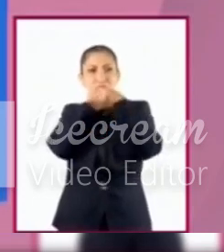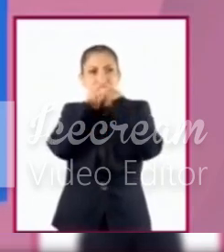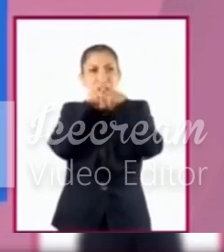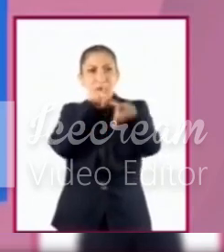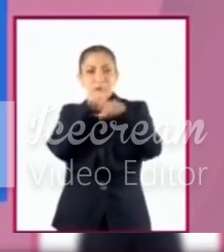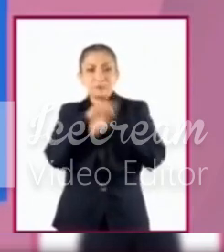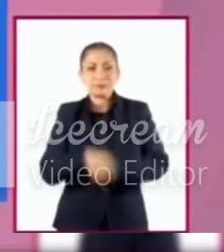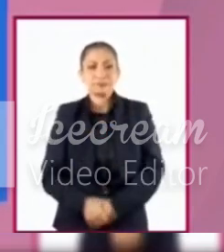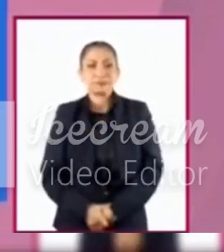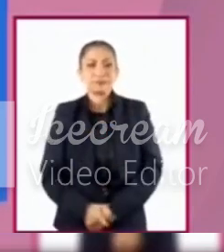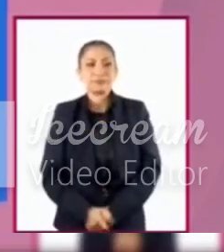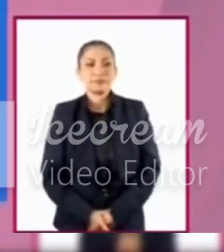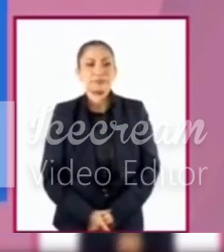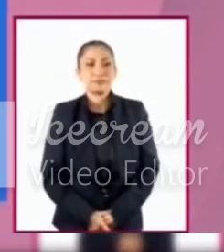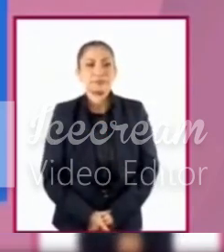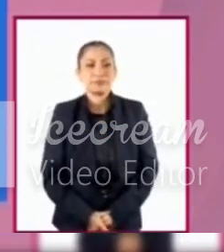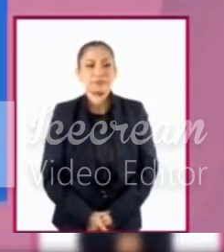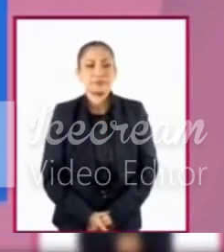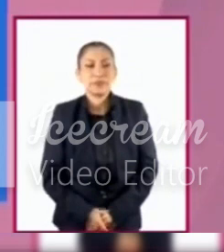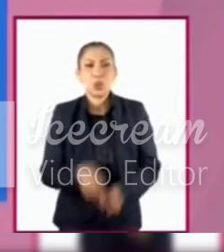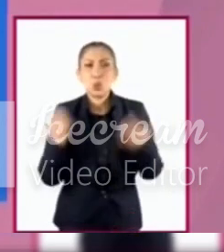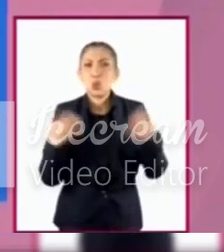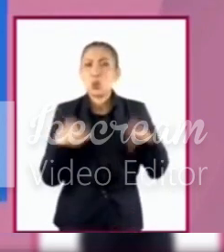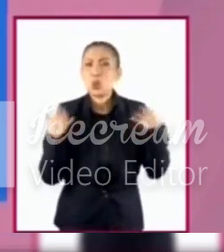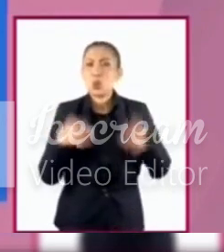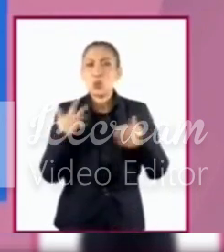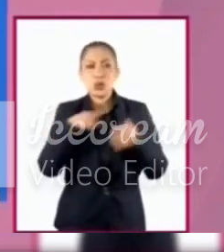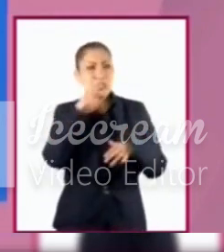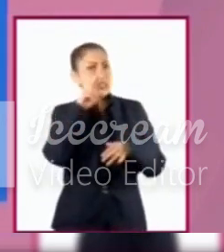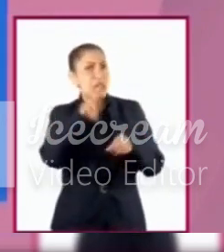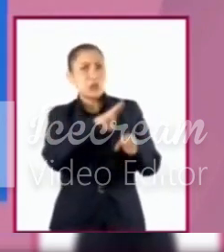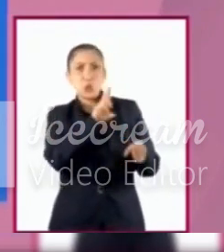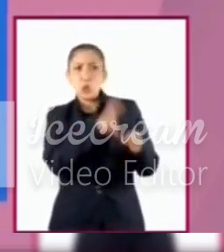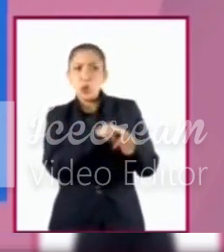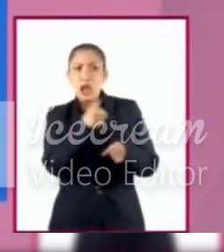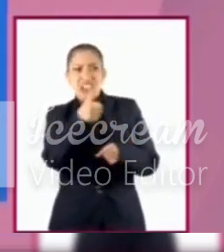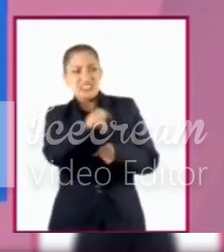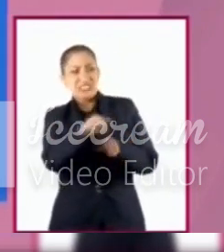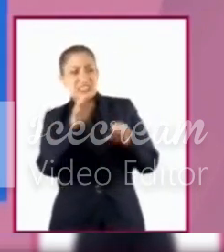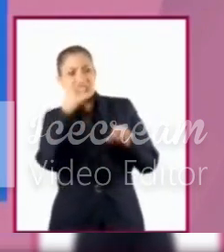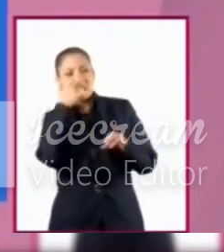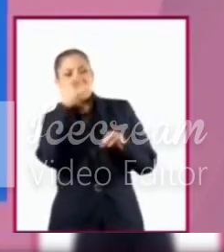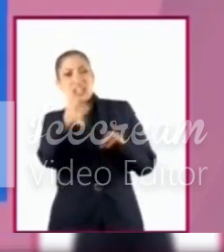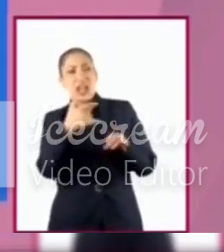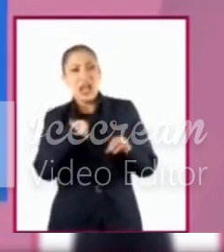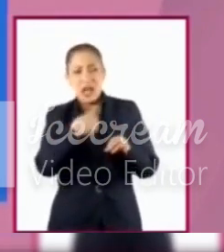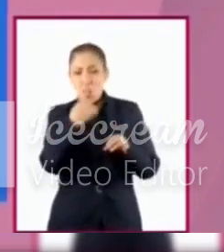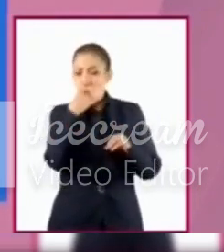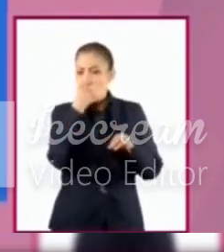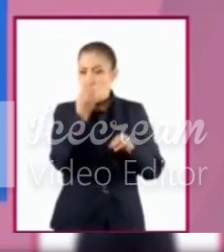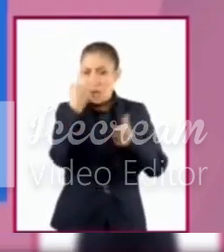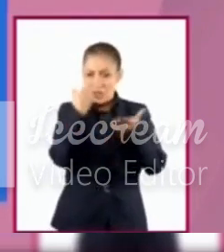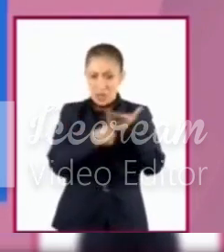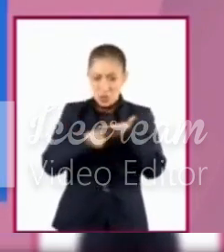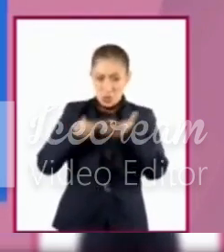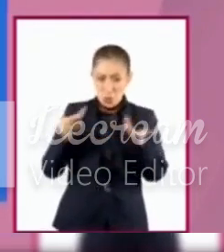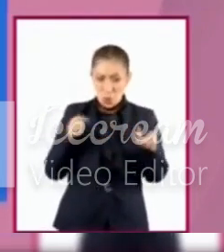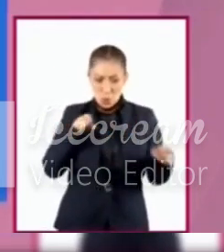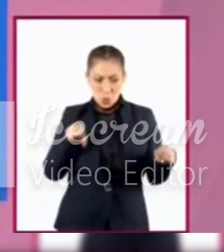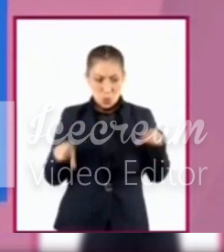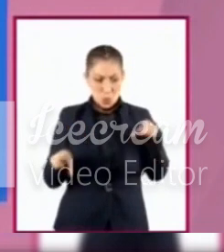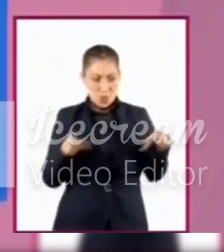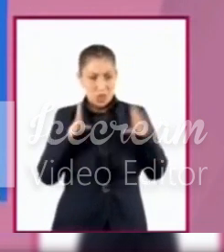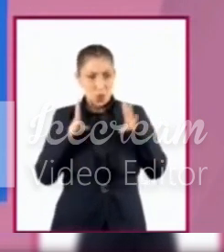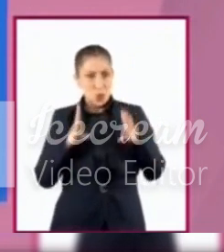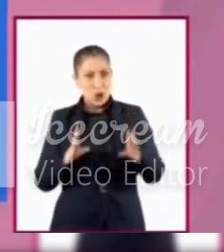verdadera cizalla. ¡Qué fantasía de la naturaleza! Un pico de pájaro en un molusco.